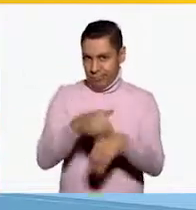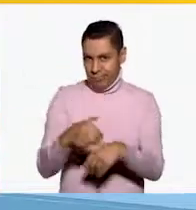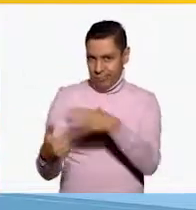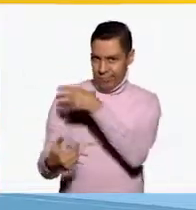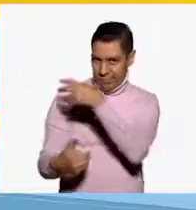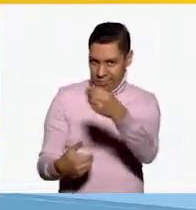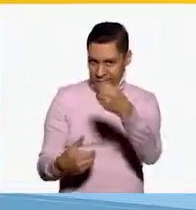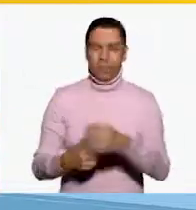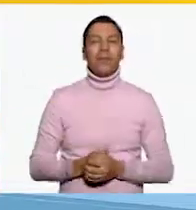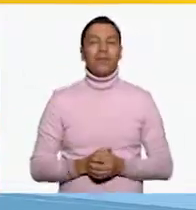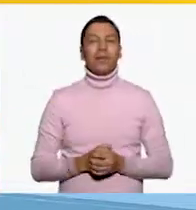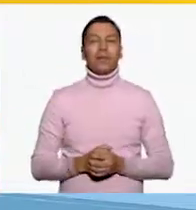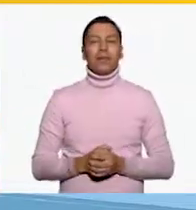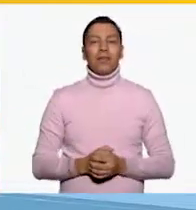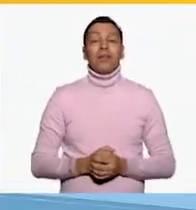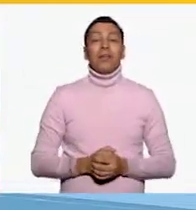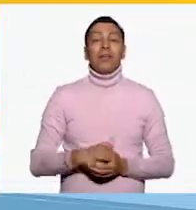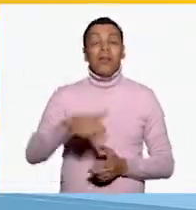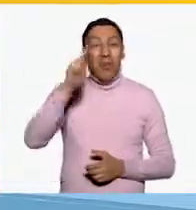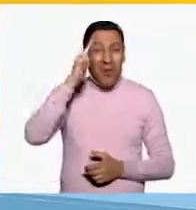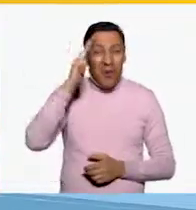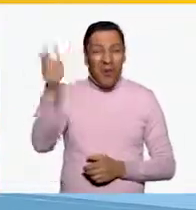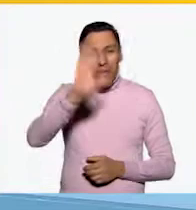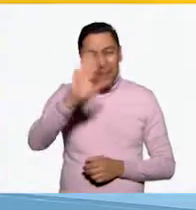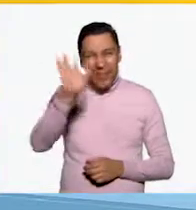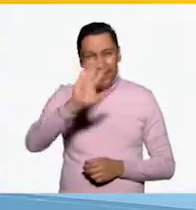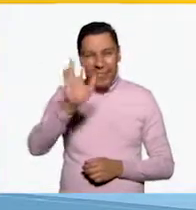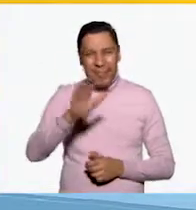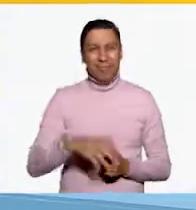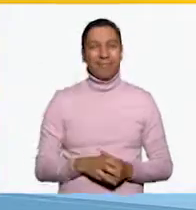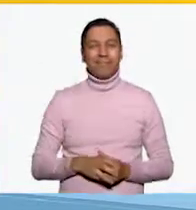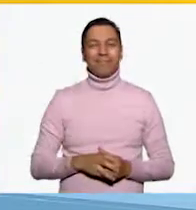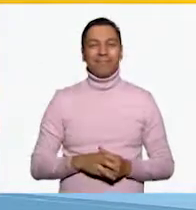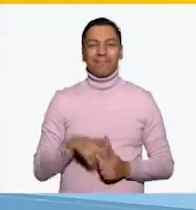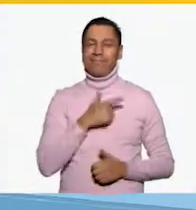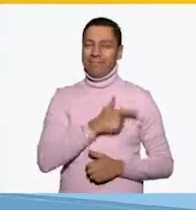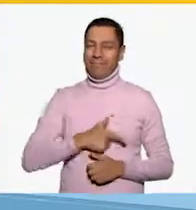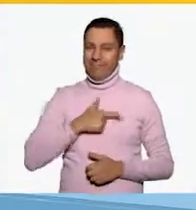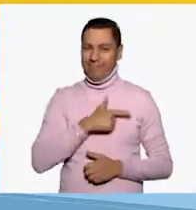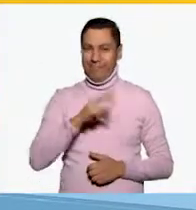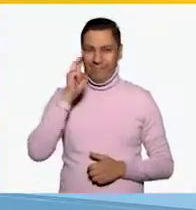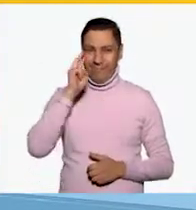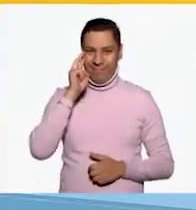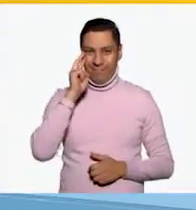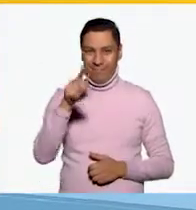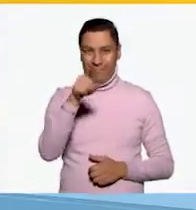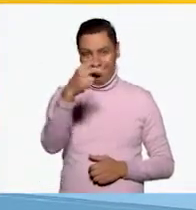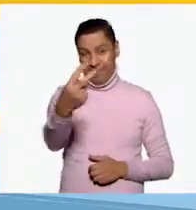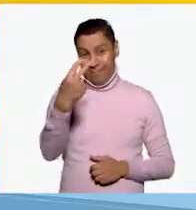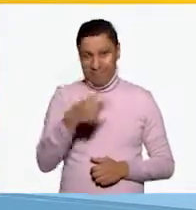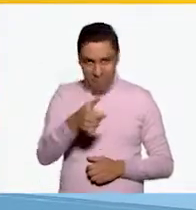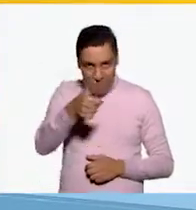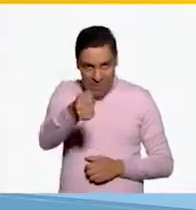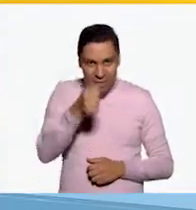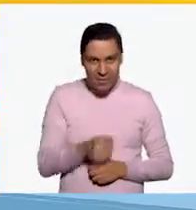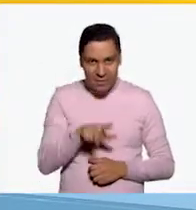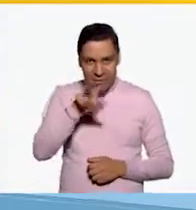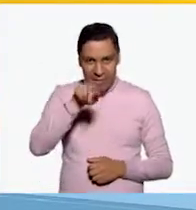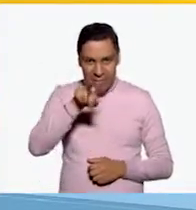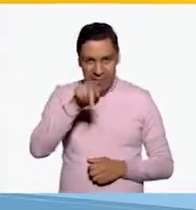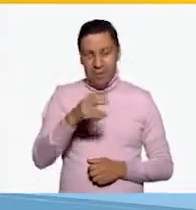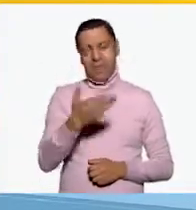Larisa! Es un gusto estar nuevamente aquí. ¡Hola, niñas y niños! Qué bueno que el día de hoy están con nosotros nuevamente porque tenemos